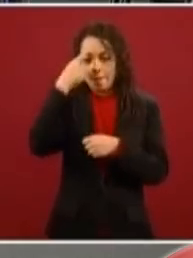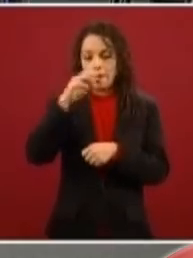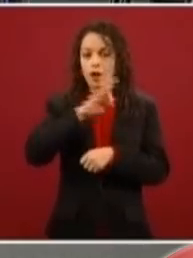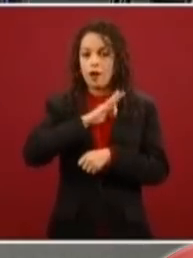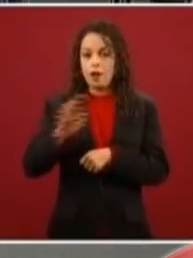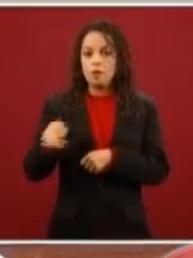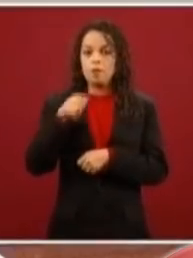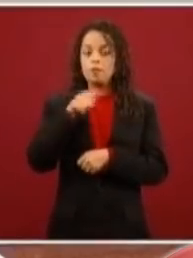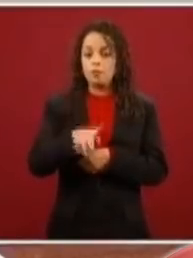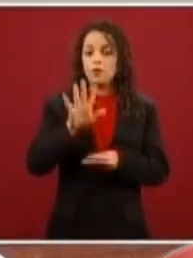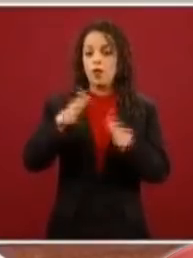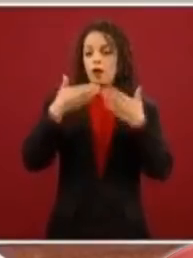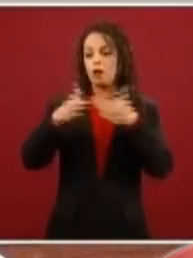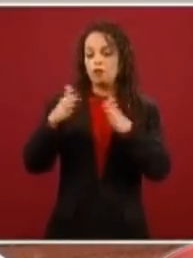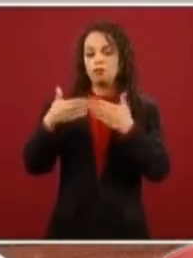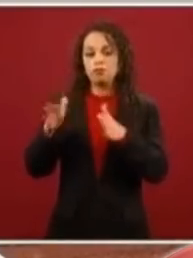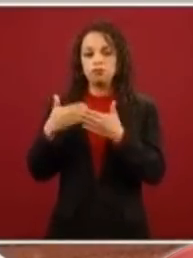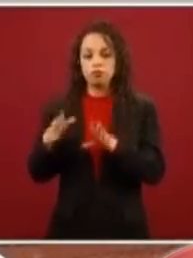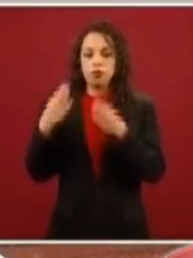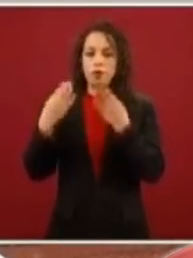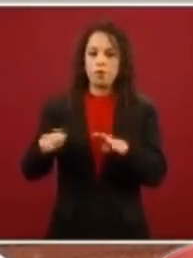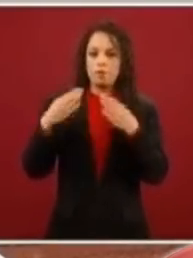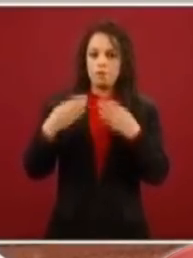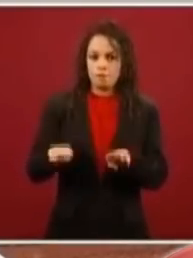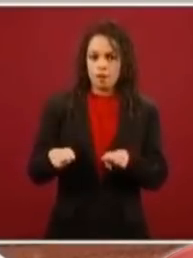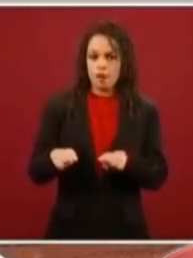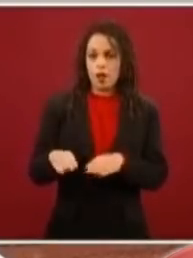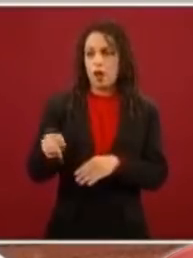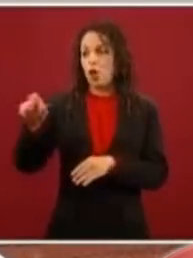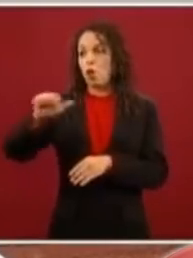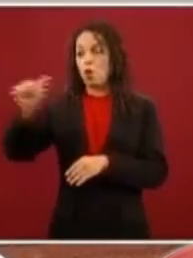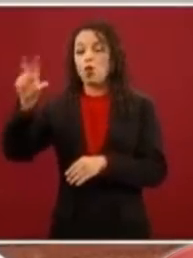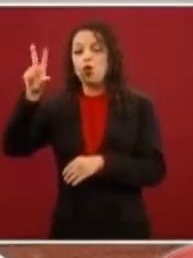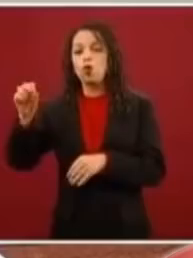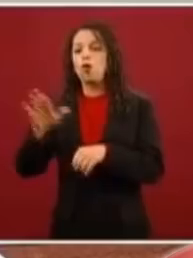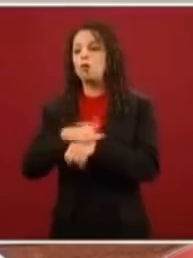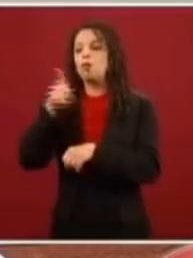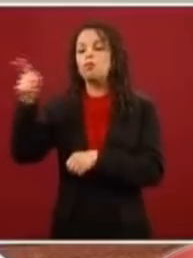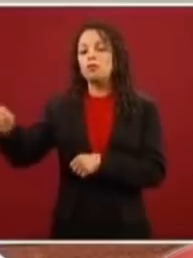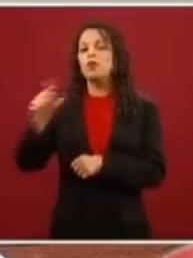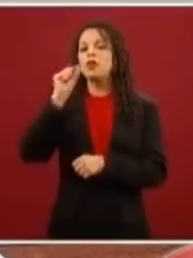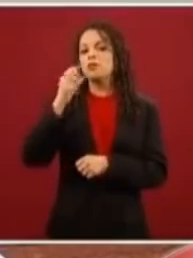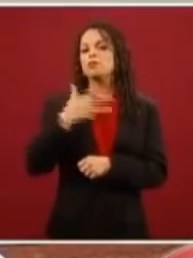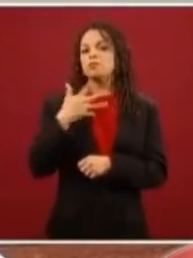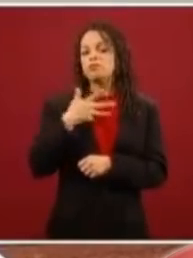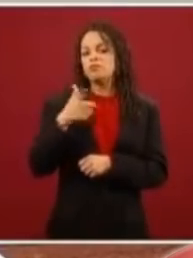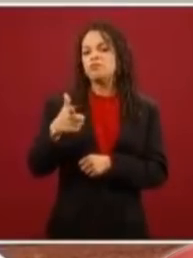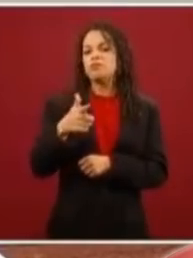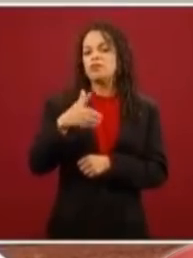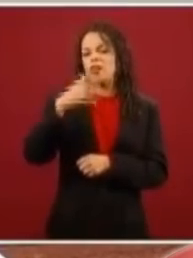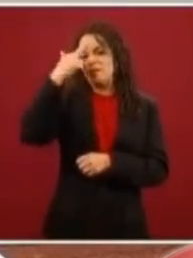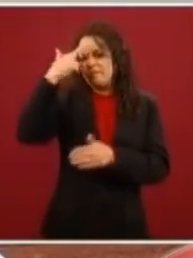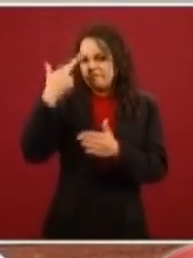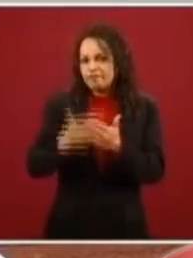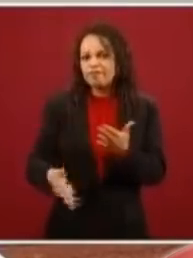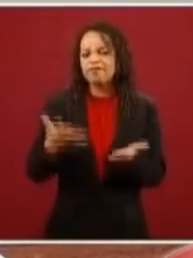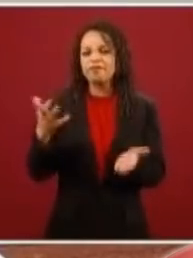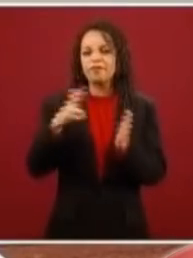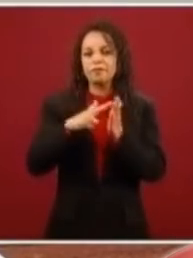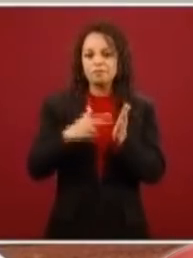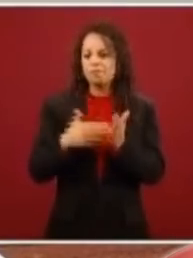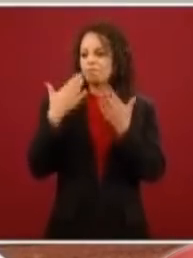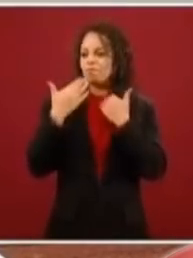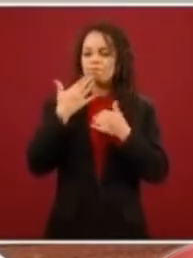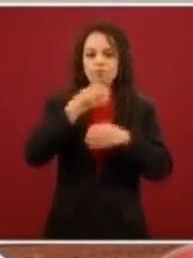todas las cuentas, menos aquella en la cual haya existido la operación irregular. En ese sentido, desde el primer día se descongelaron las